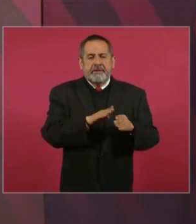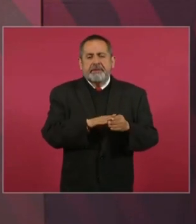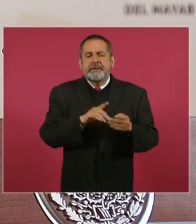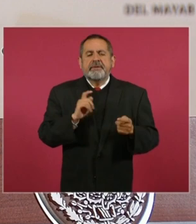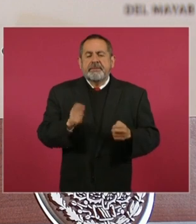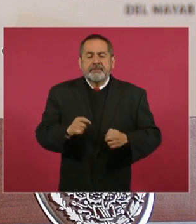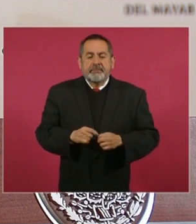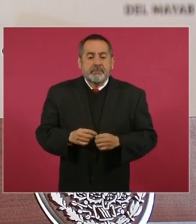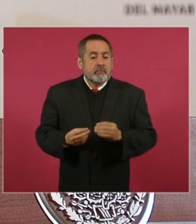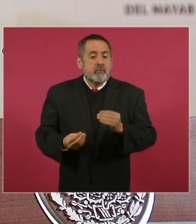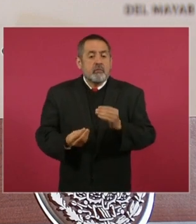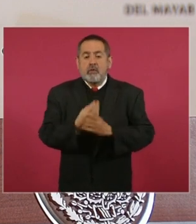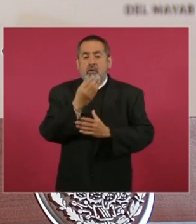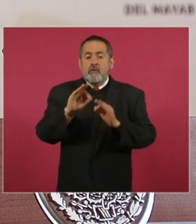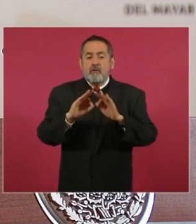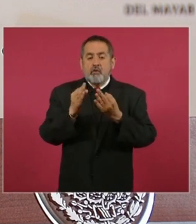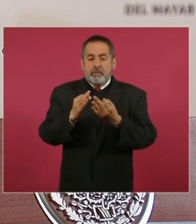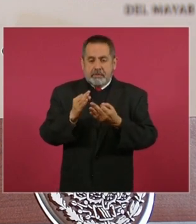se creó